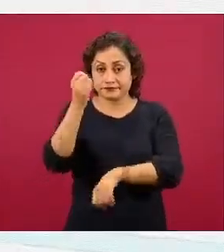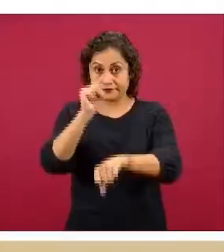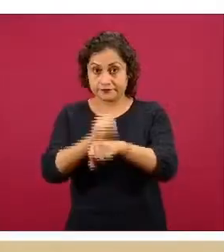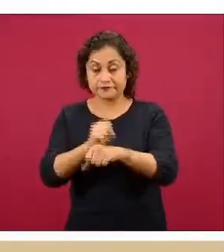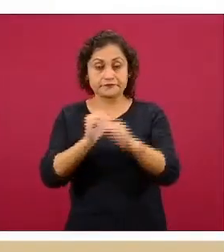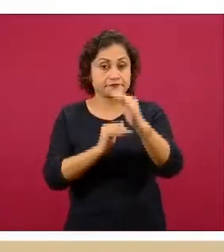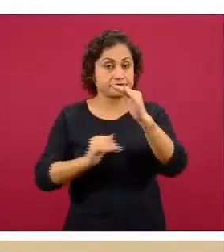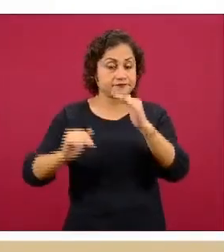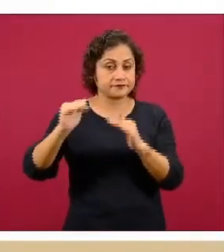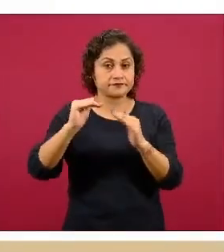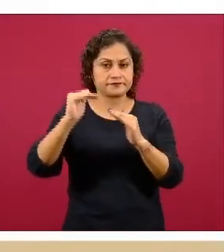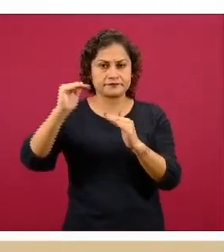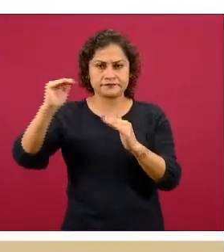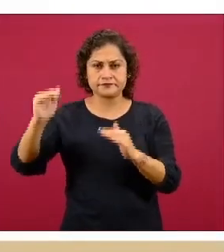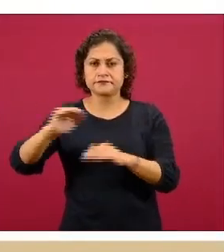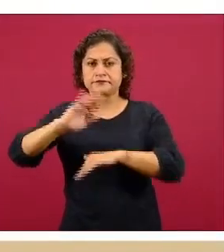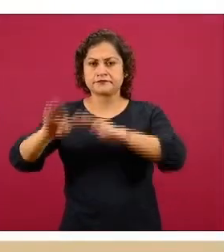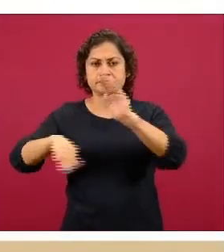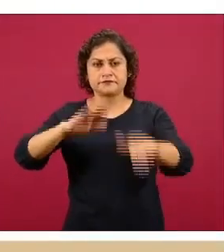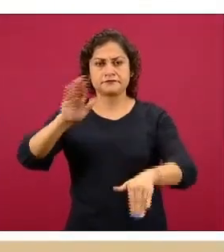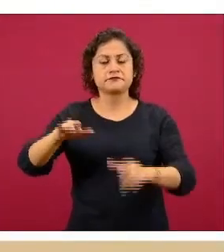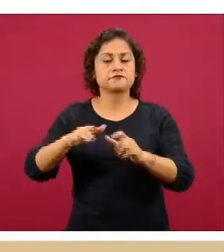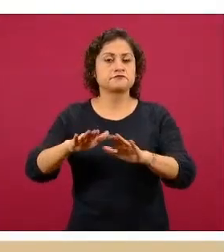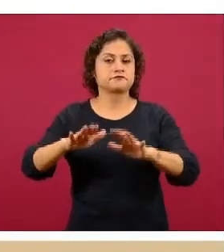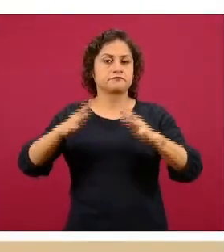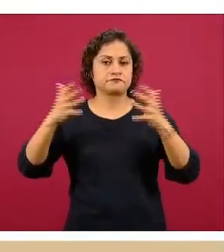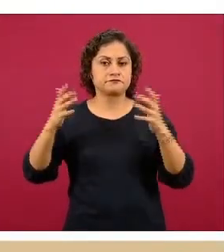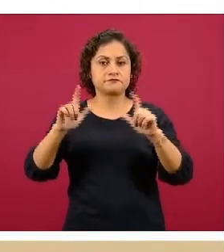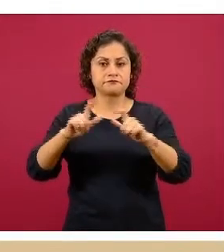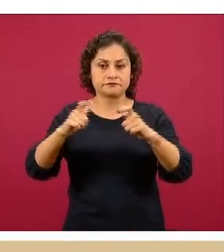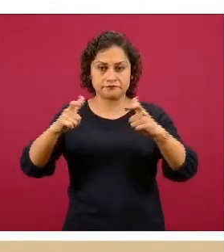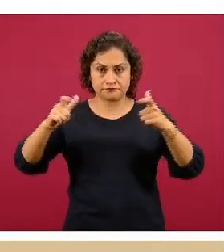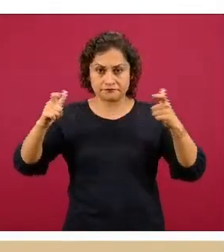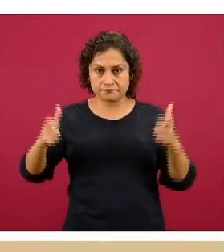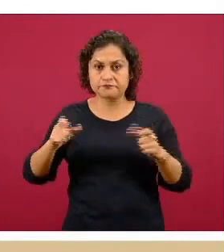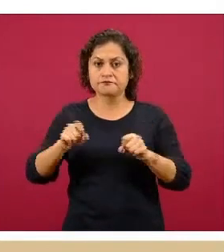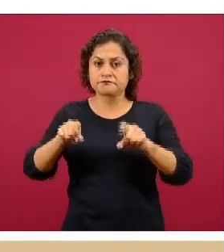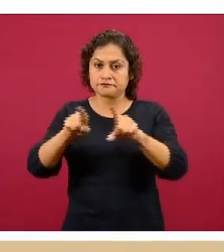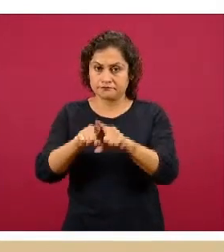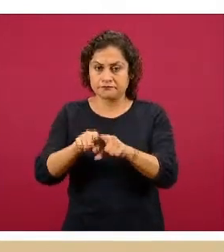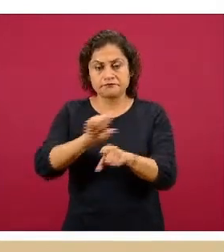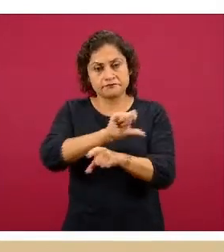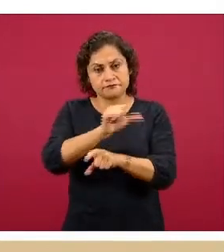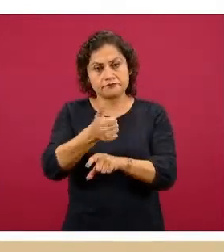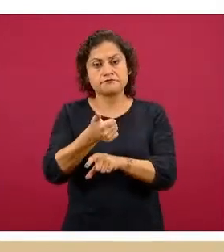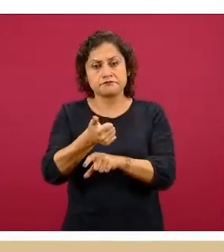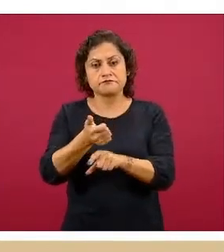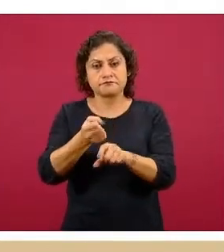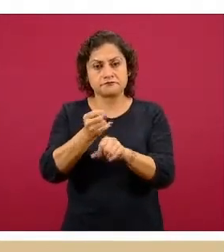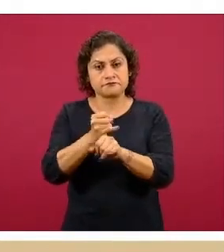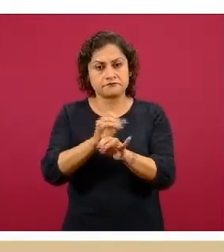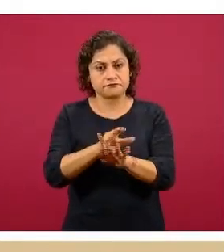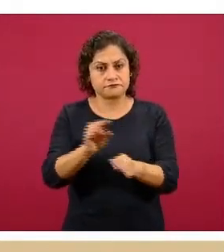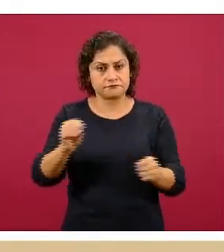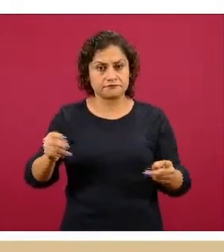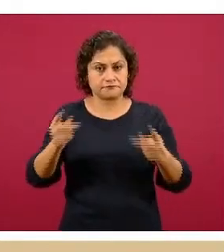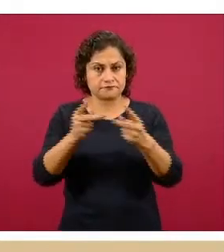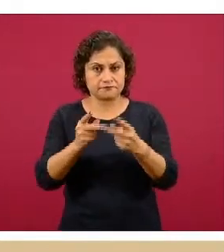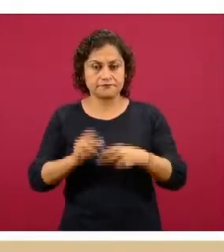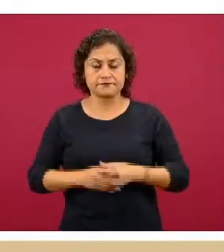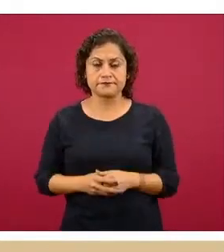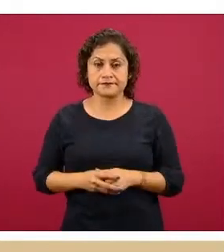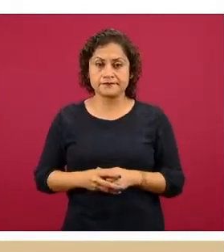también en el exceso de mortalidad, que también se ha visto ya en los datos más recientes que tenemos en el CISBER. Y con